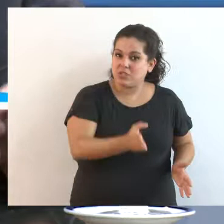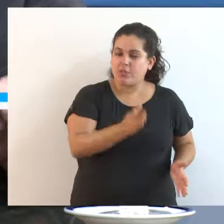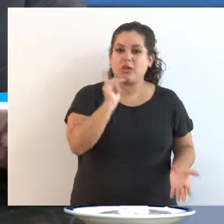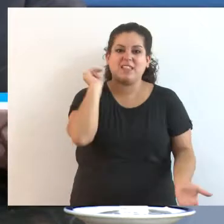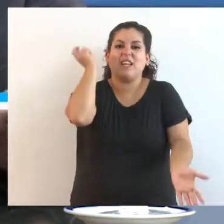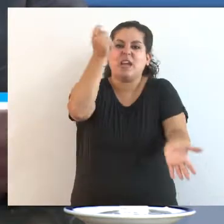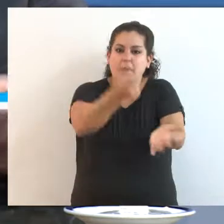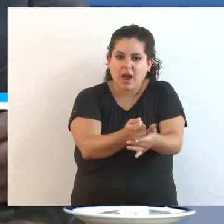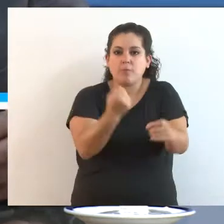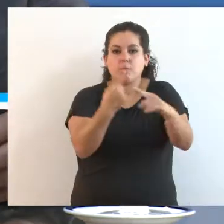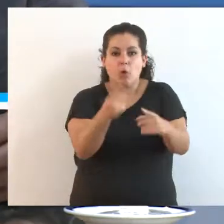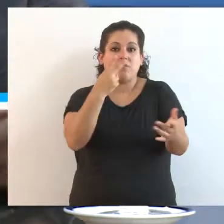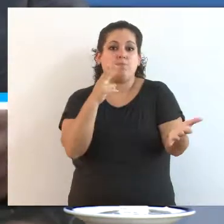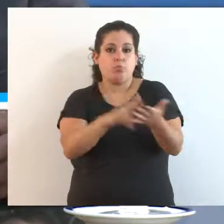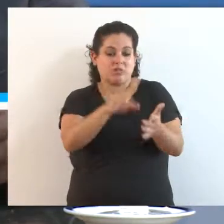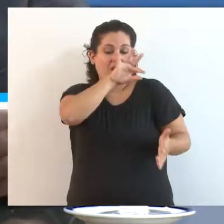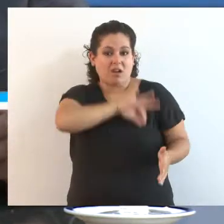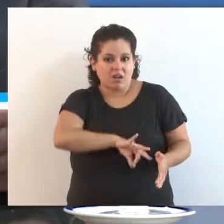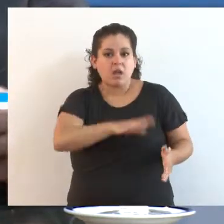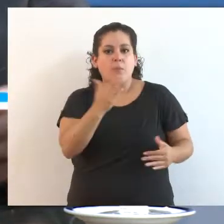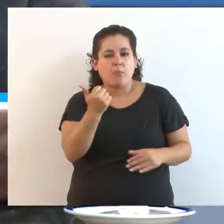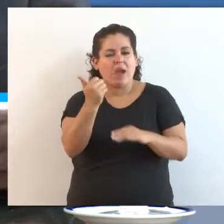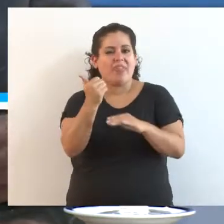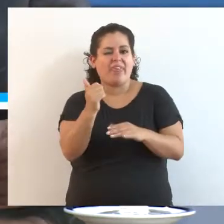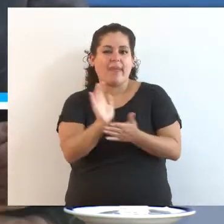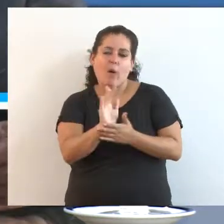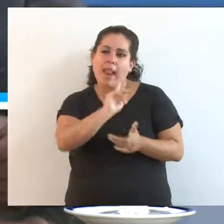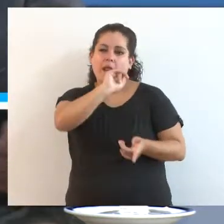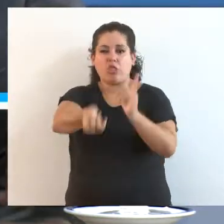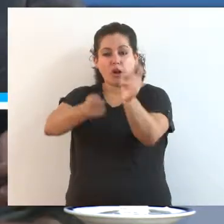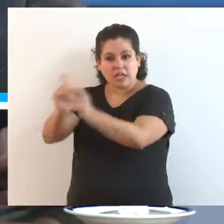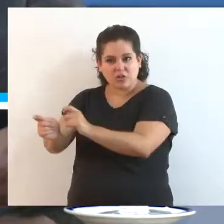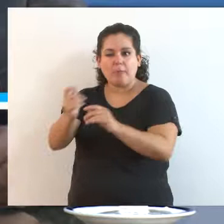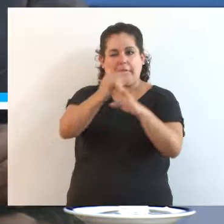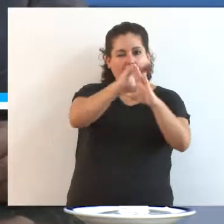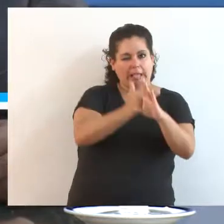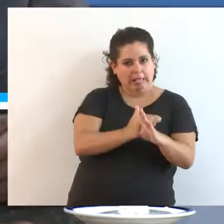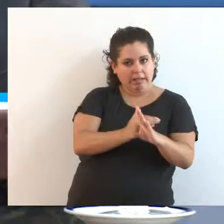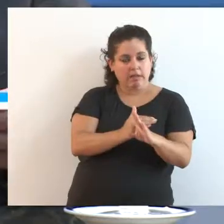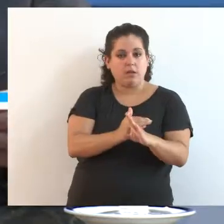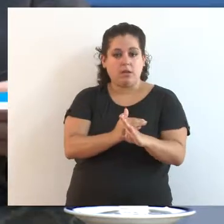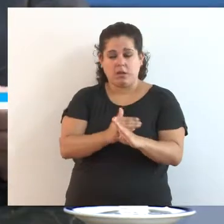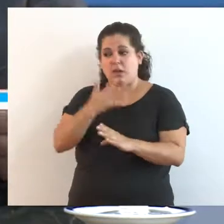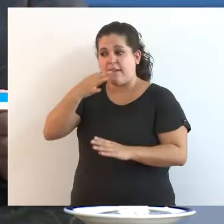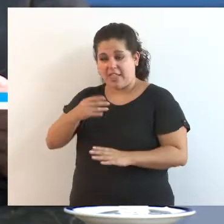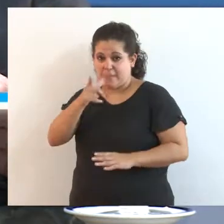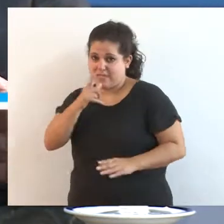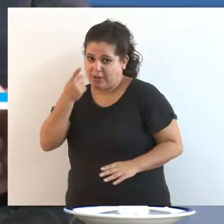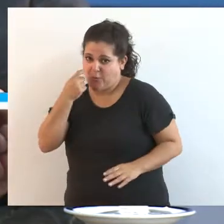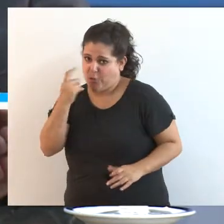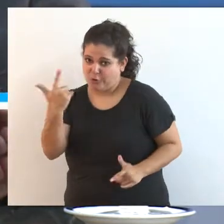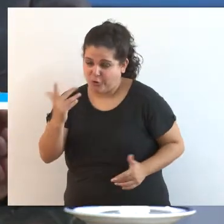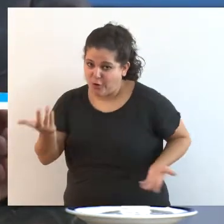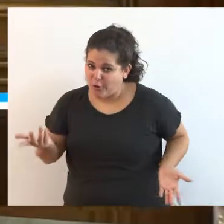el 5% del monto que tiene que pagar como ganancia se puede deducir a partir de contribuciones y donaciones, lo que y eso implícita... pareciera